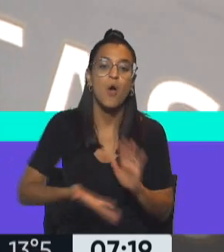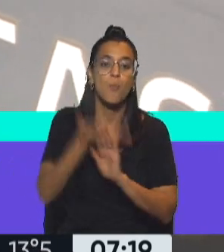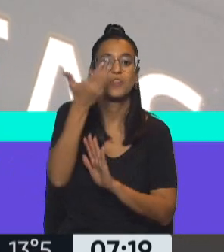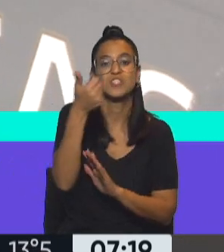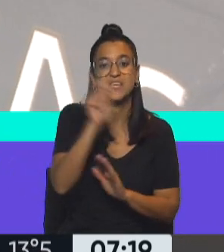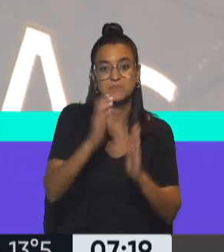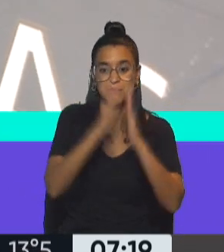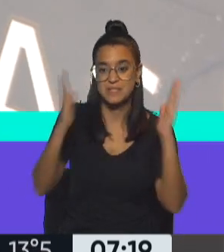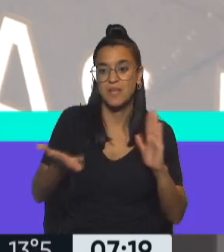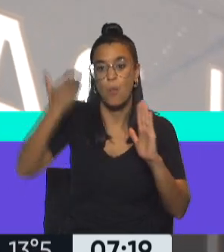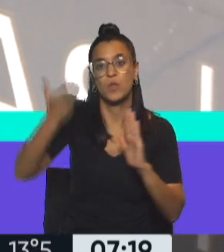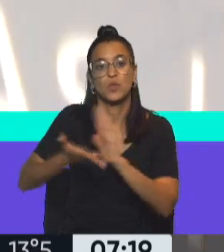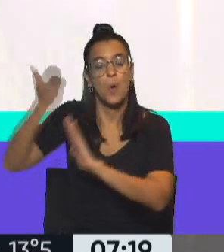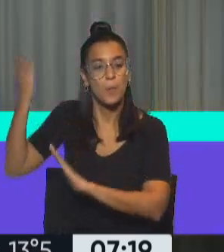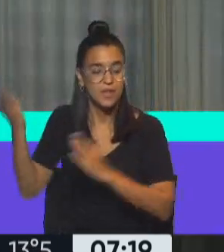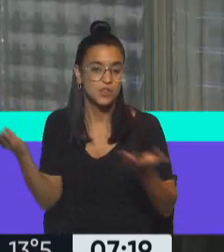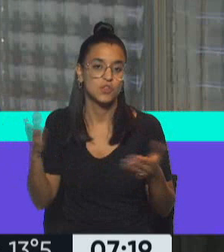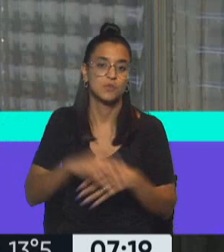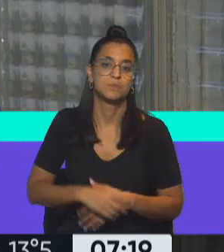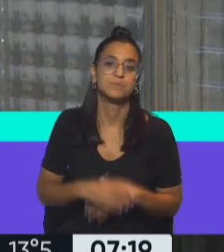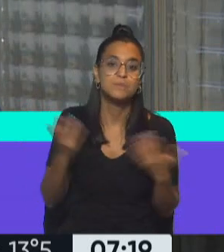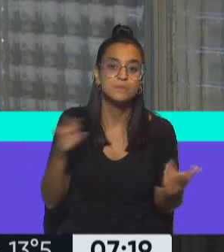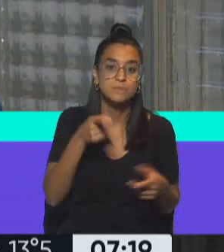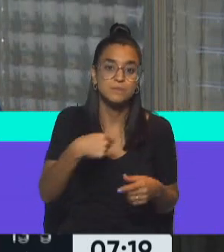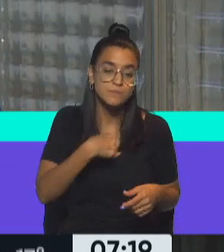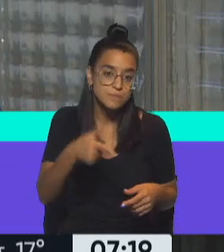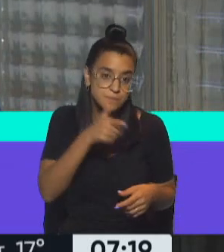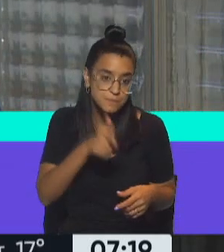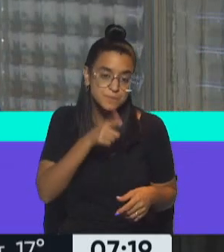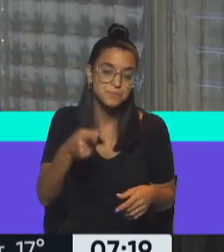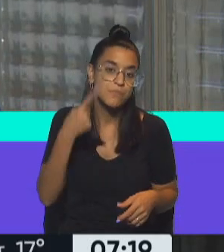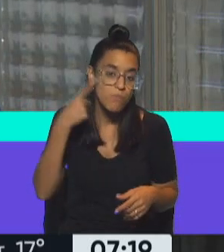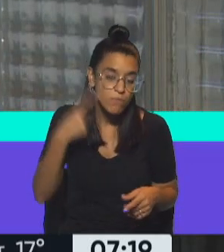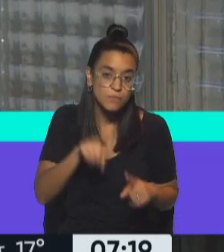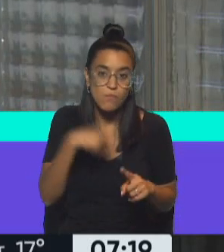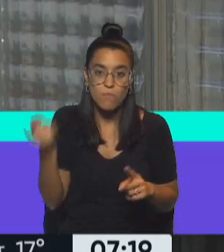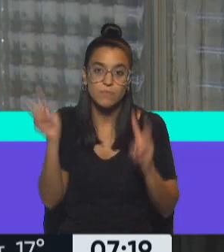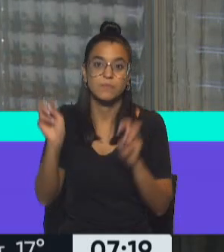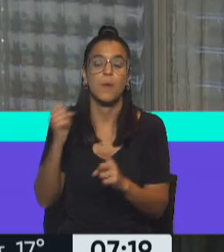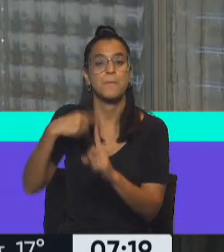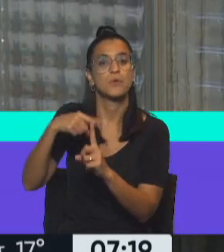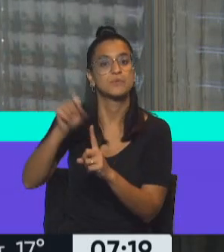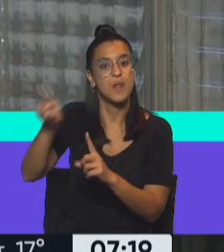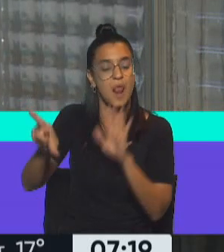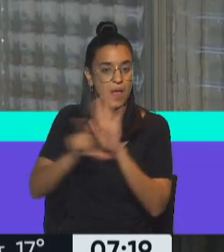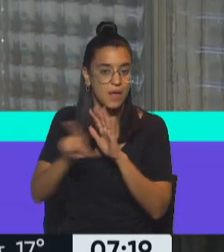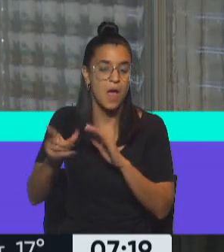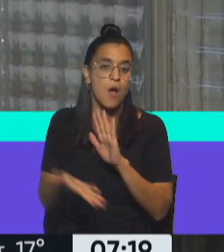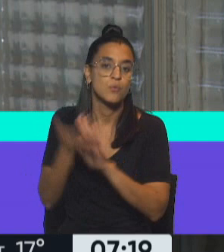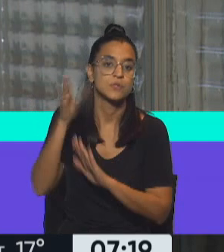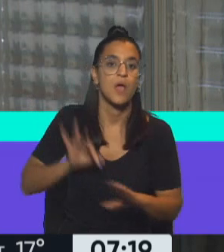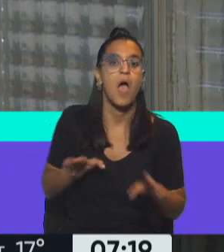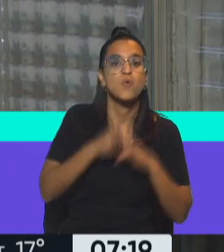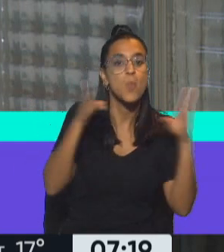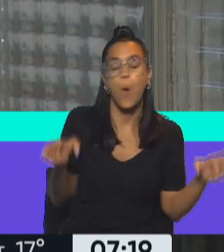ya se venía haciendo previamente, que creo que es otro de los elementos positivos de la ley, ¿sí?, los aumentos anuales,